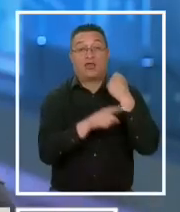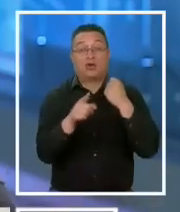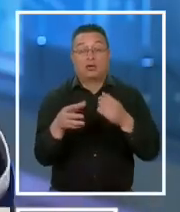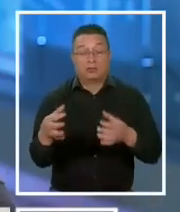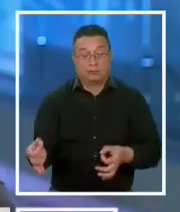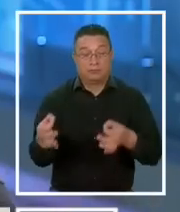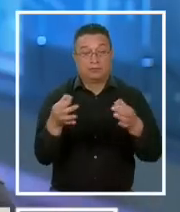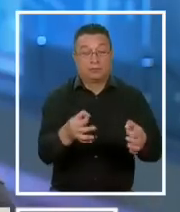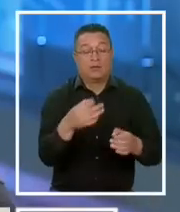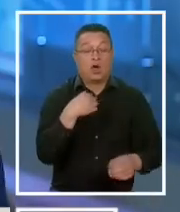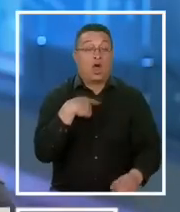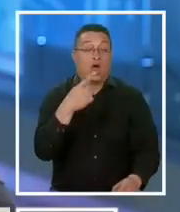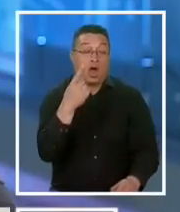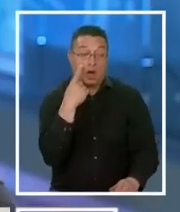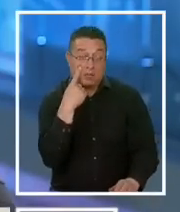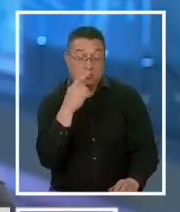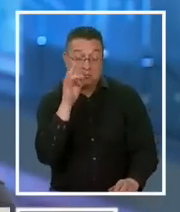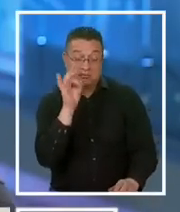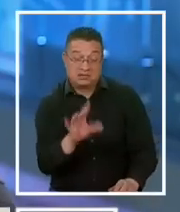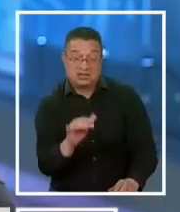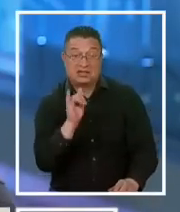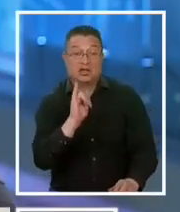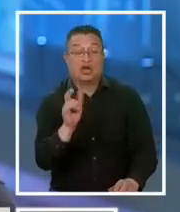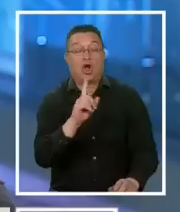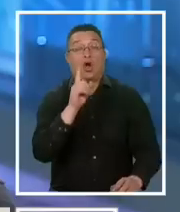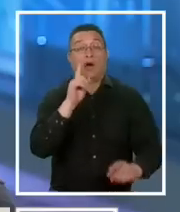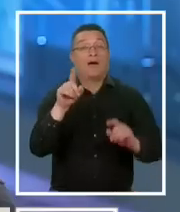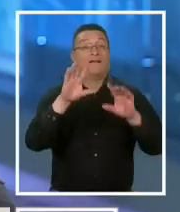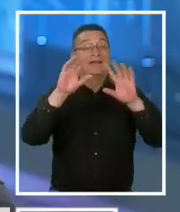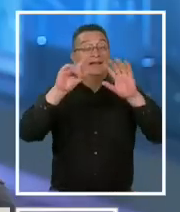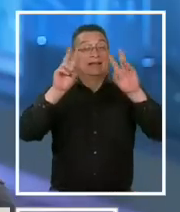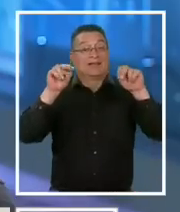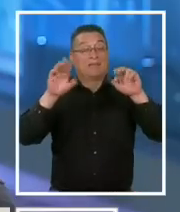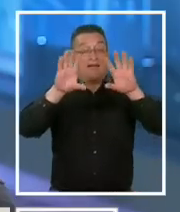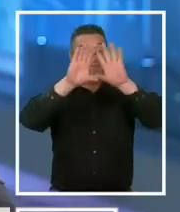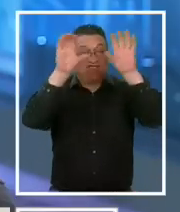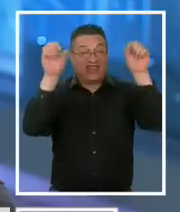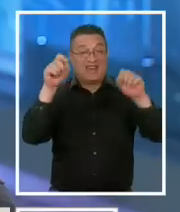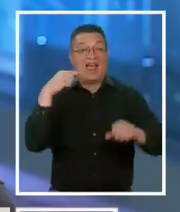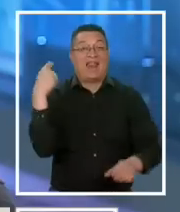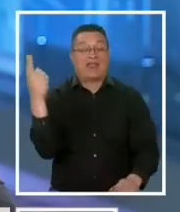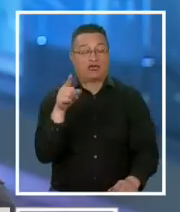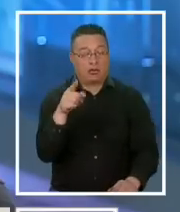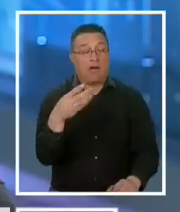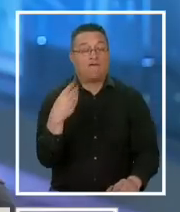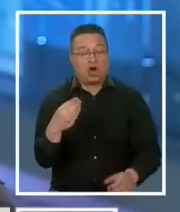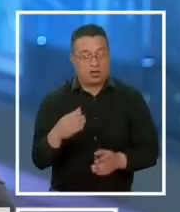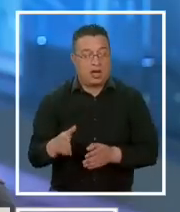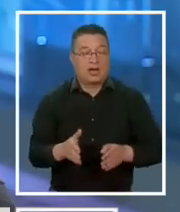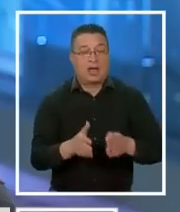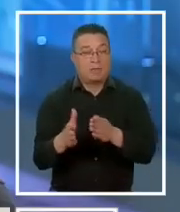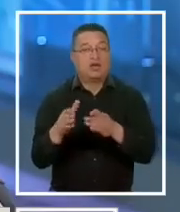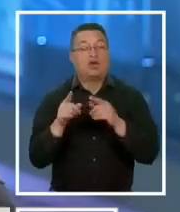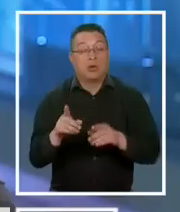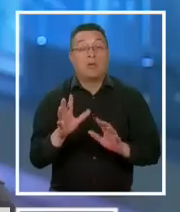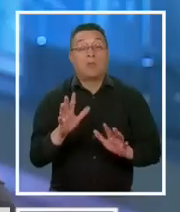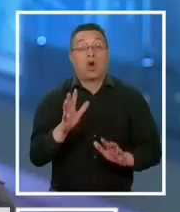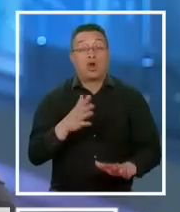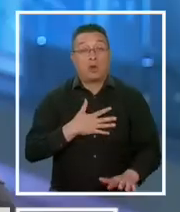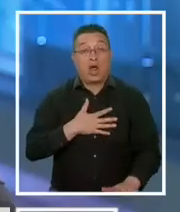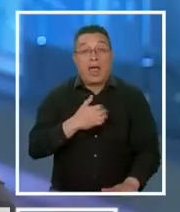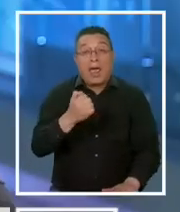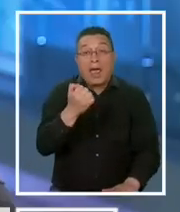no sé sin conocimiento No de la de las esferas de la fiscalía nacional que es una buena salida nosotros Quizá en forma de